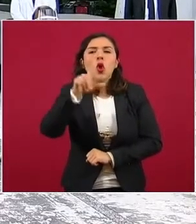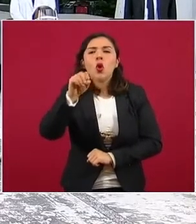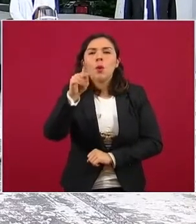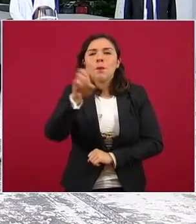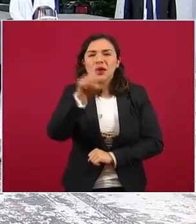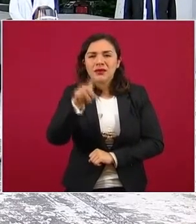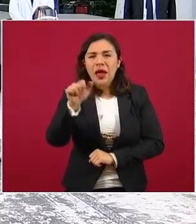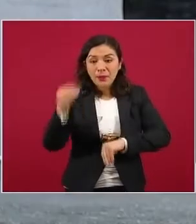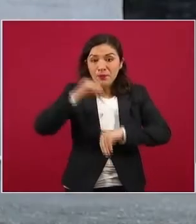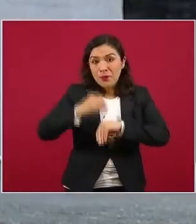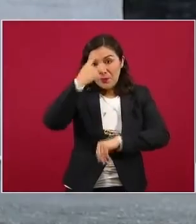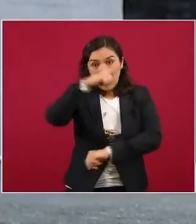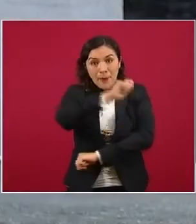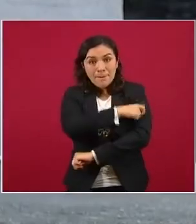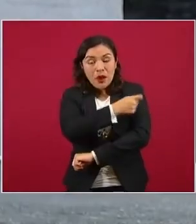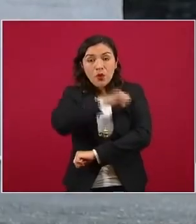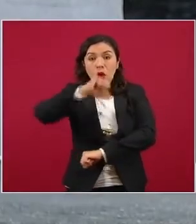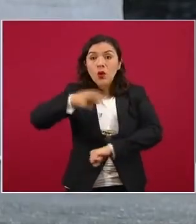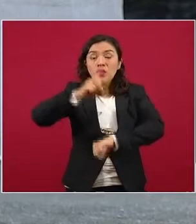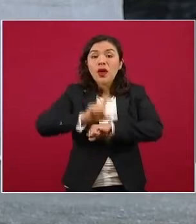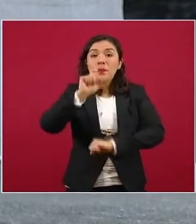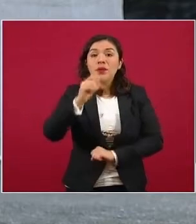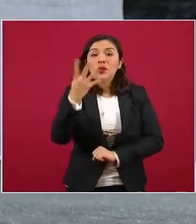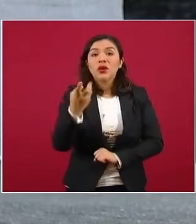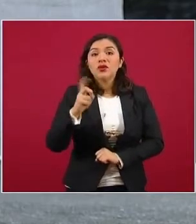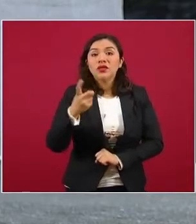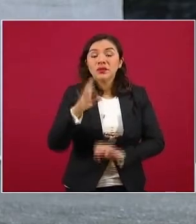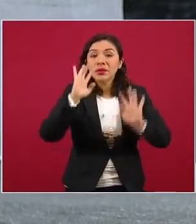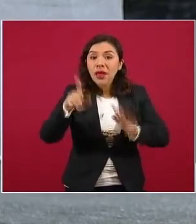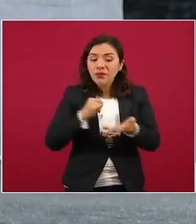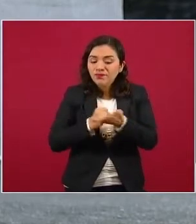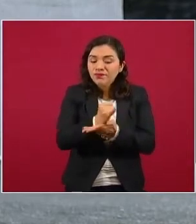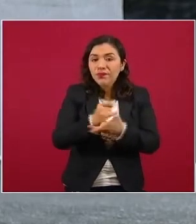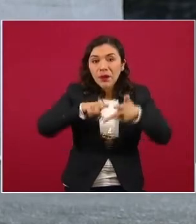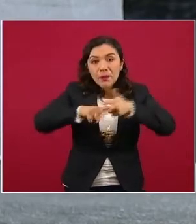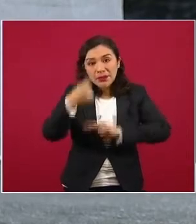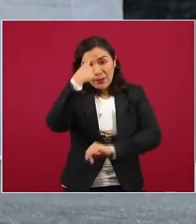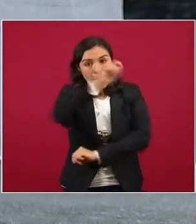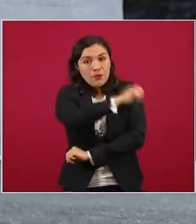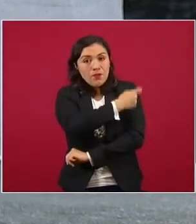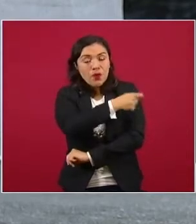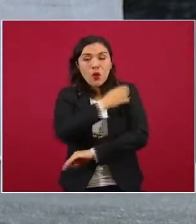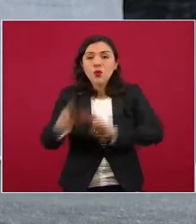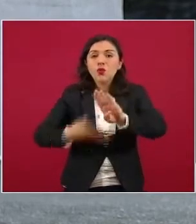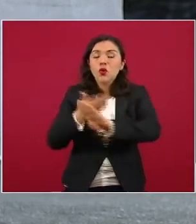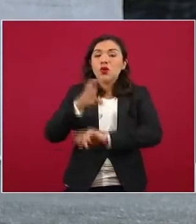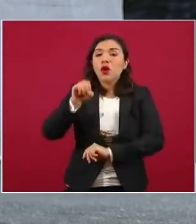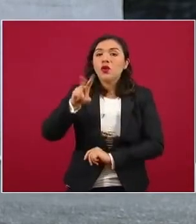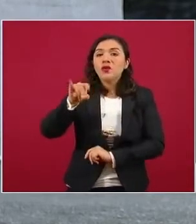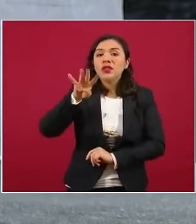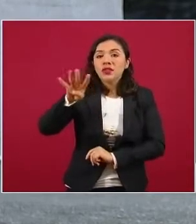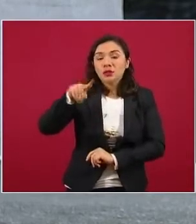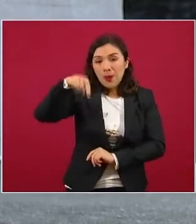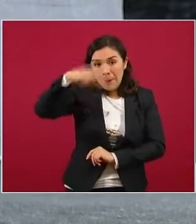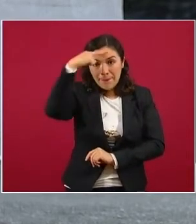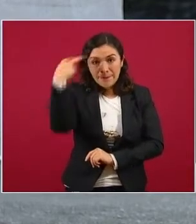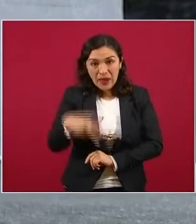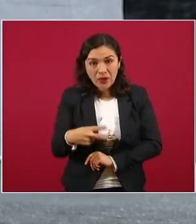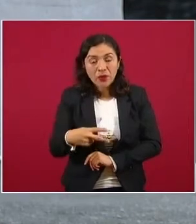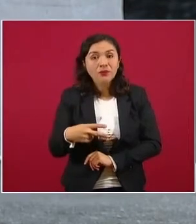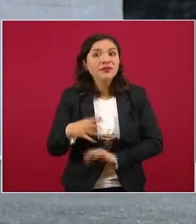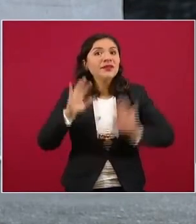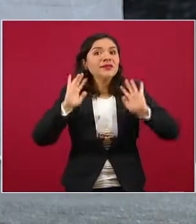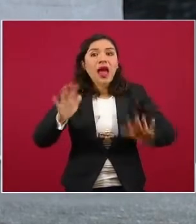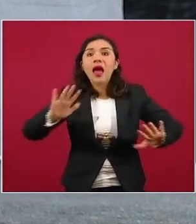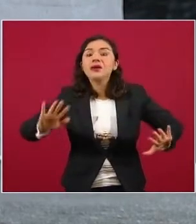nuevo ciclo. Hoy, 24 de diciembre, inicia la vacunación contra COVID-19 en México y